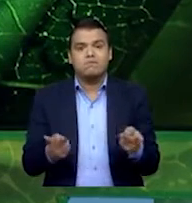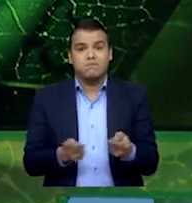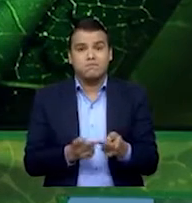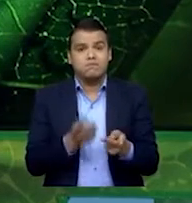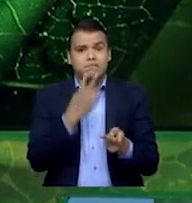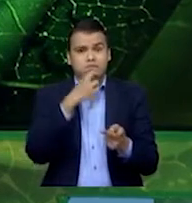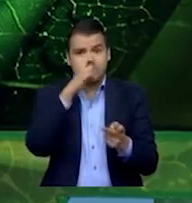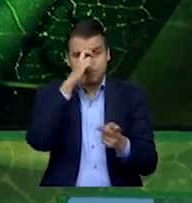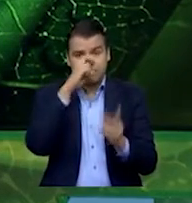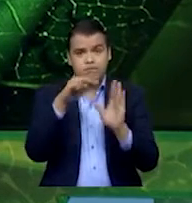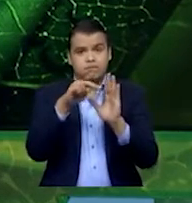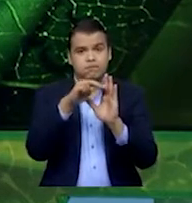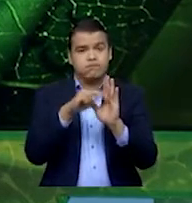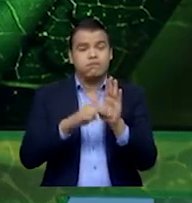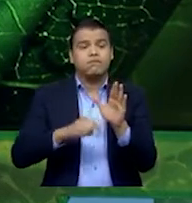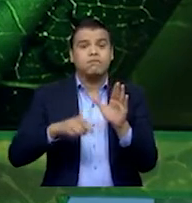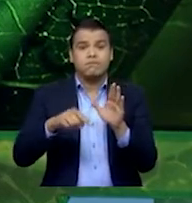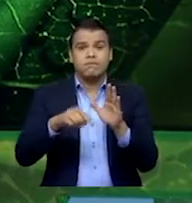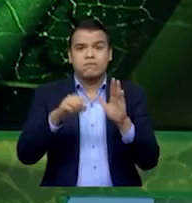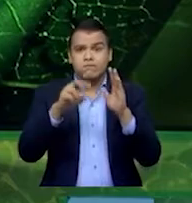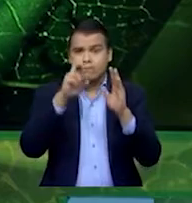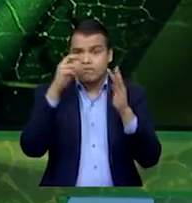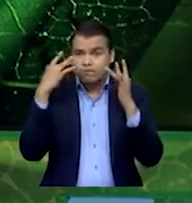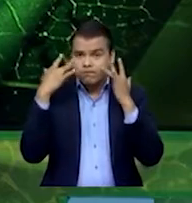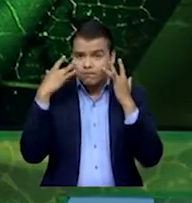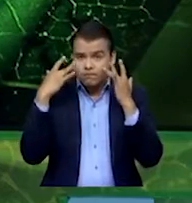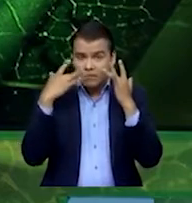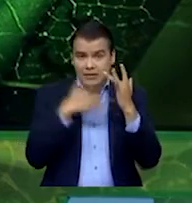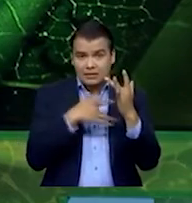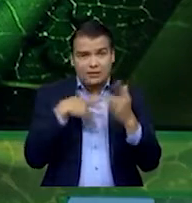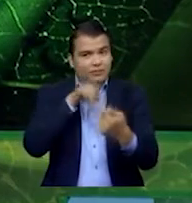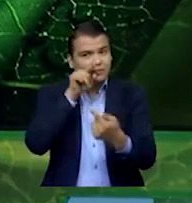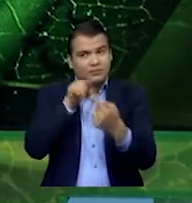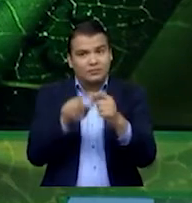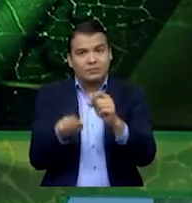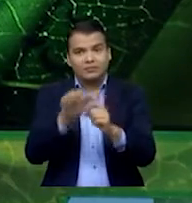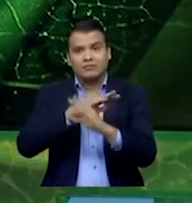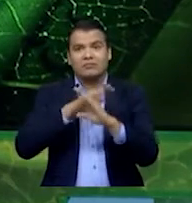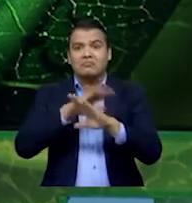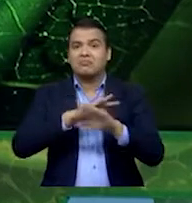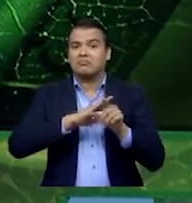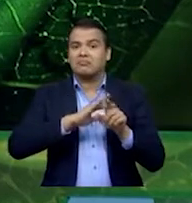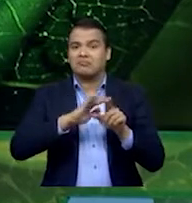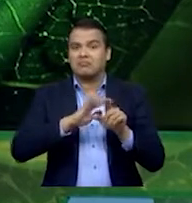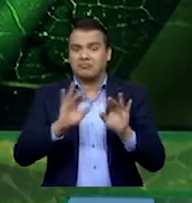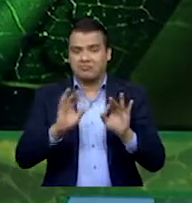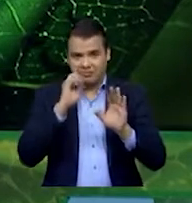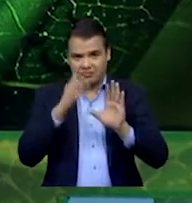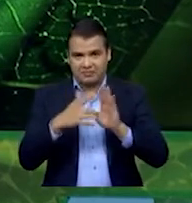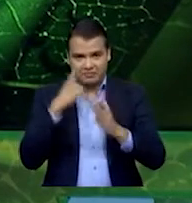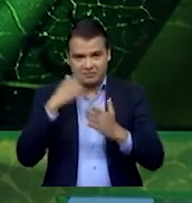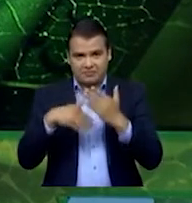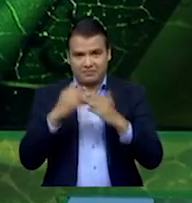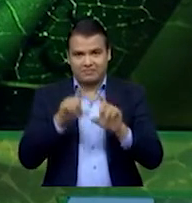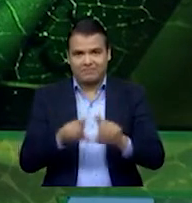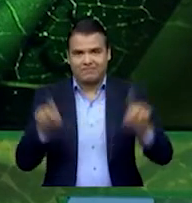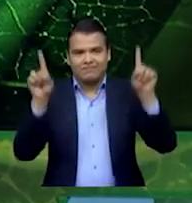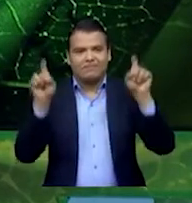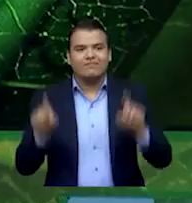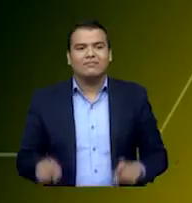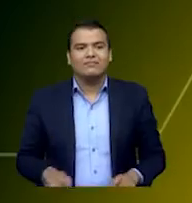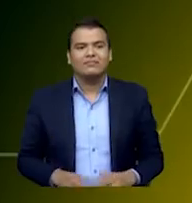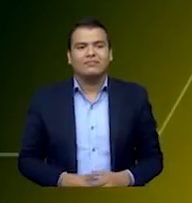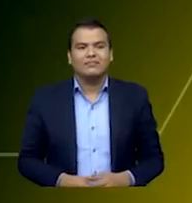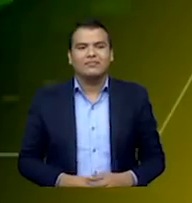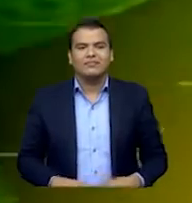todas las precauciones y atendiendo las directrices del gobierno nacional para la contención del virus kobe 19 estos son nuestros titulares